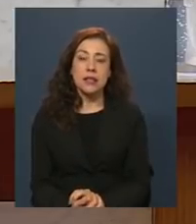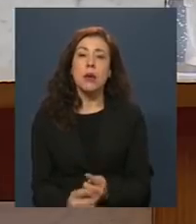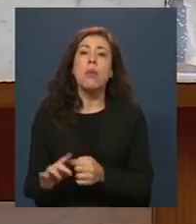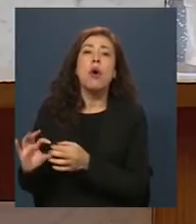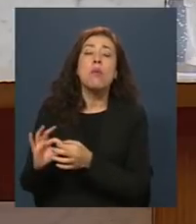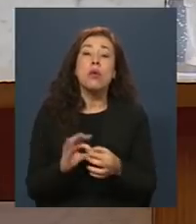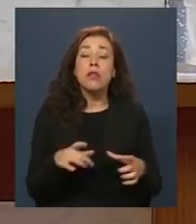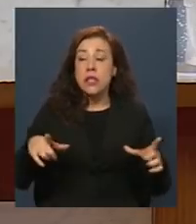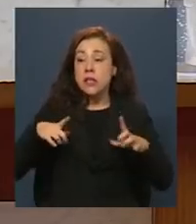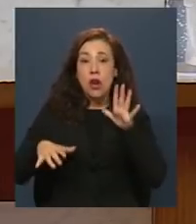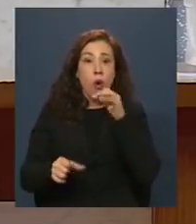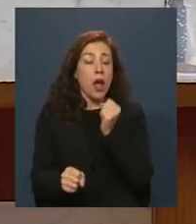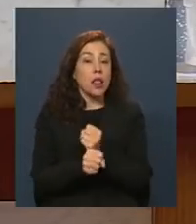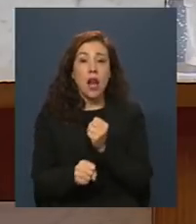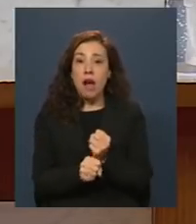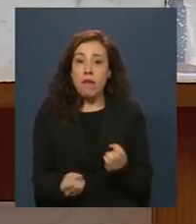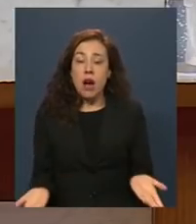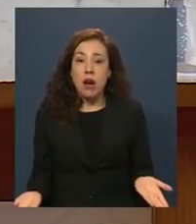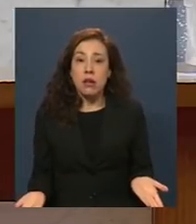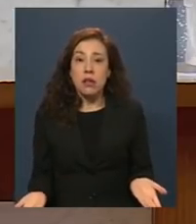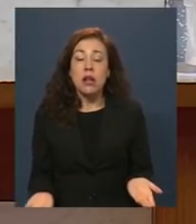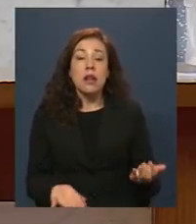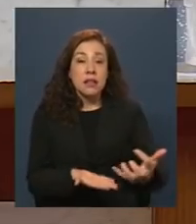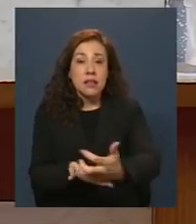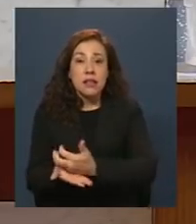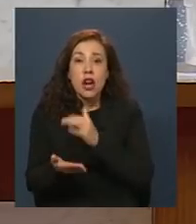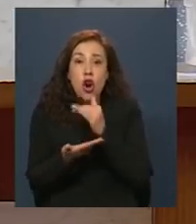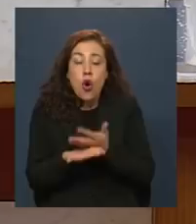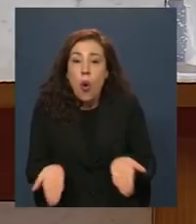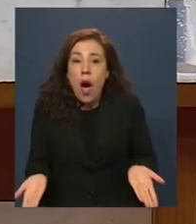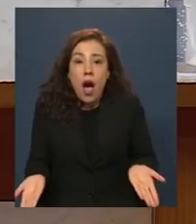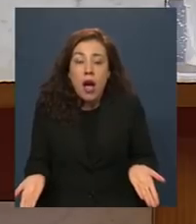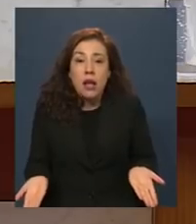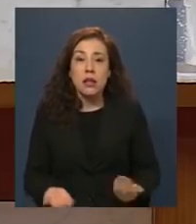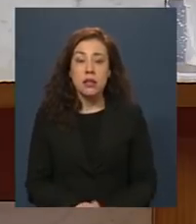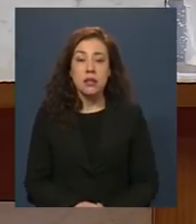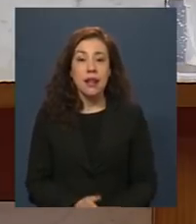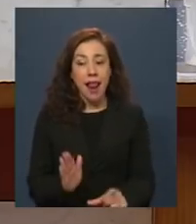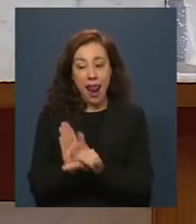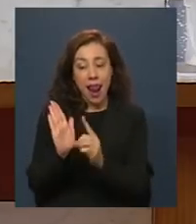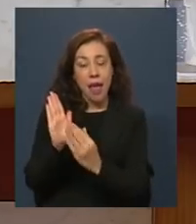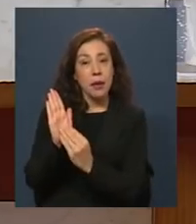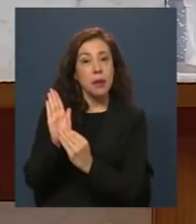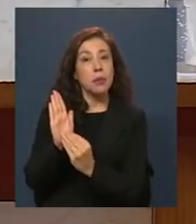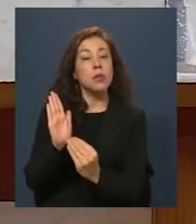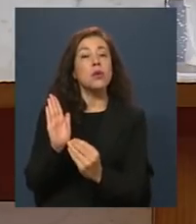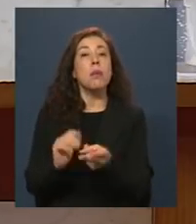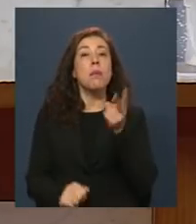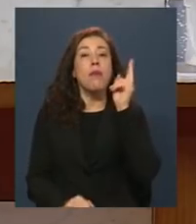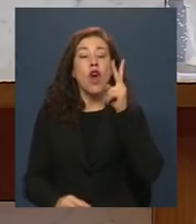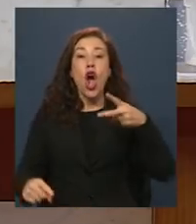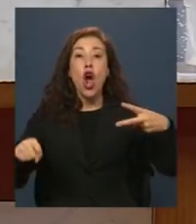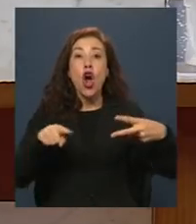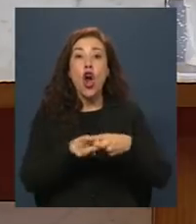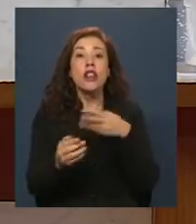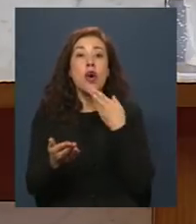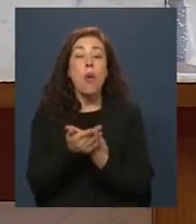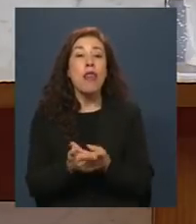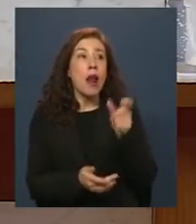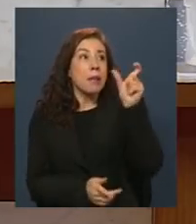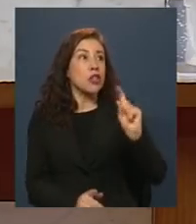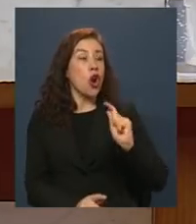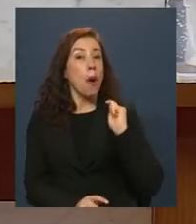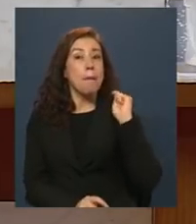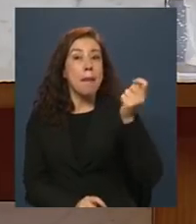del desempleo y, por consiguiente, la pérdida de ingresos. En esa ley se estableció la prohibición del corte por no pago.